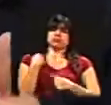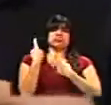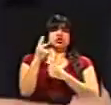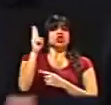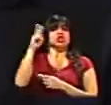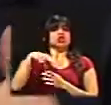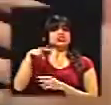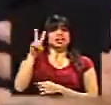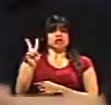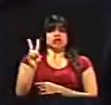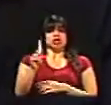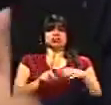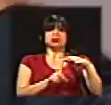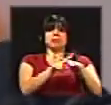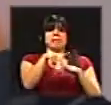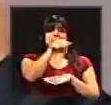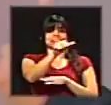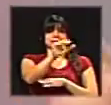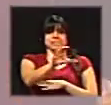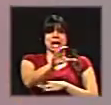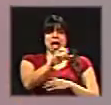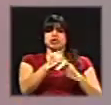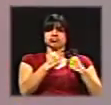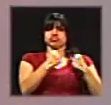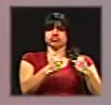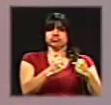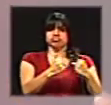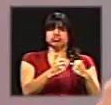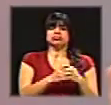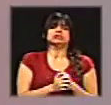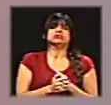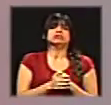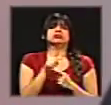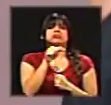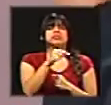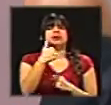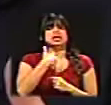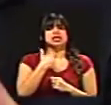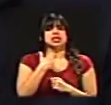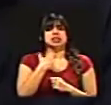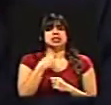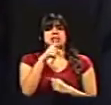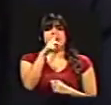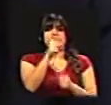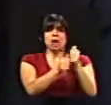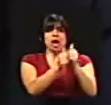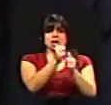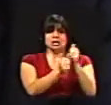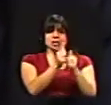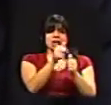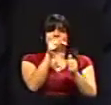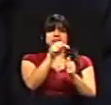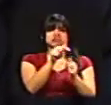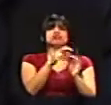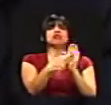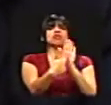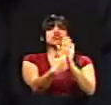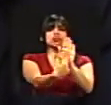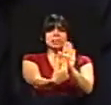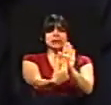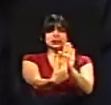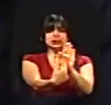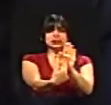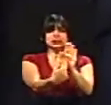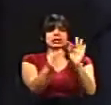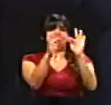2002 surgió el PAC, surgió con mucha fuerza, tenía un candidato que representaba